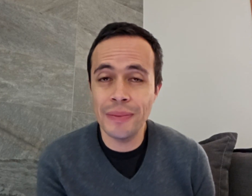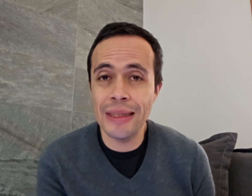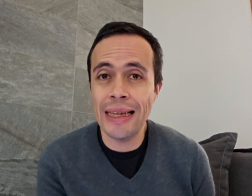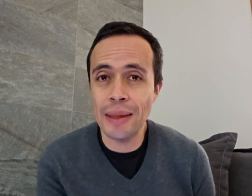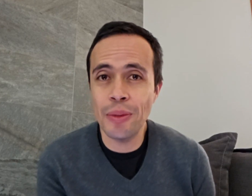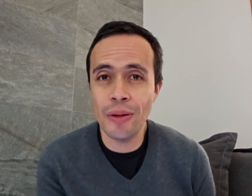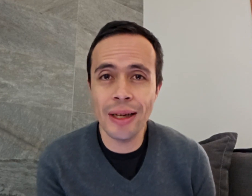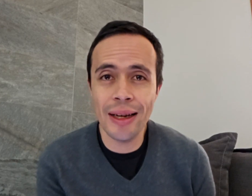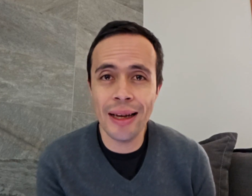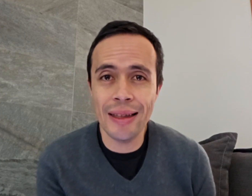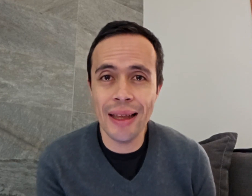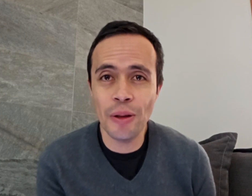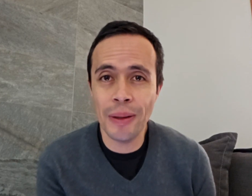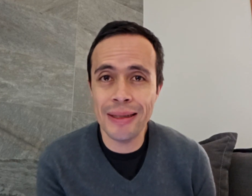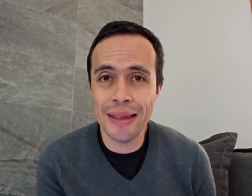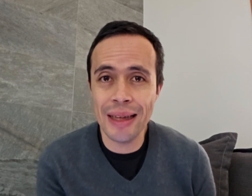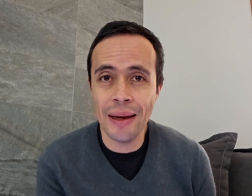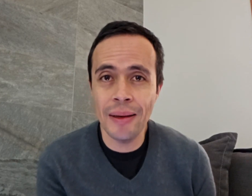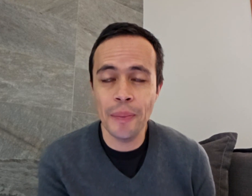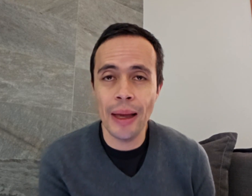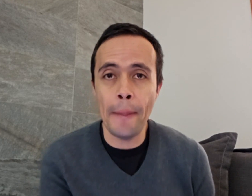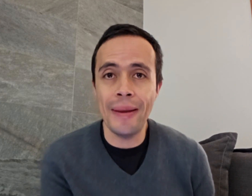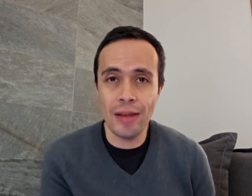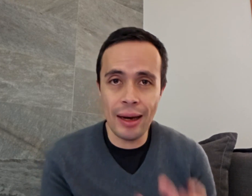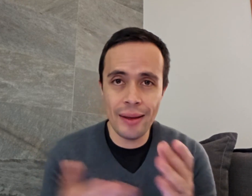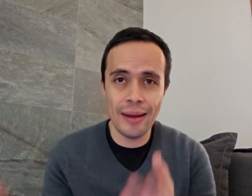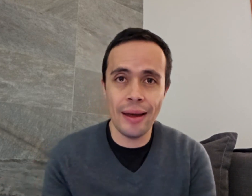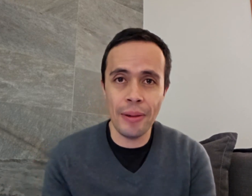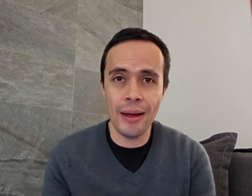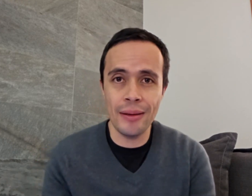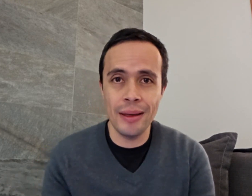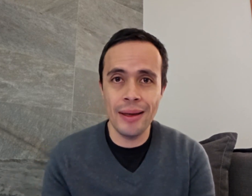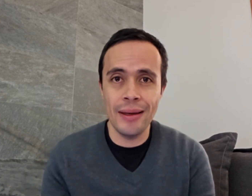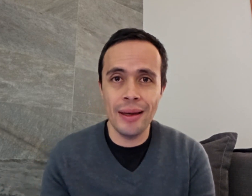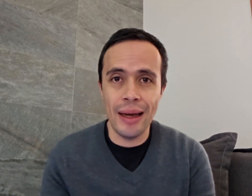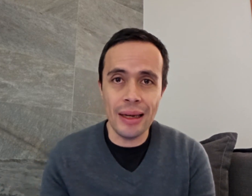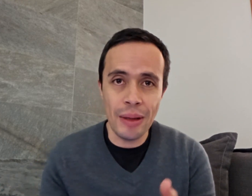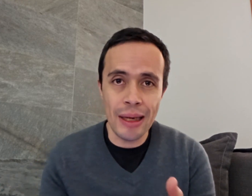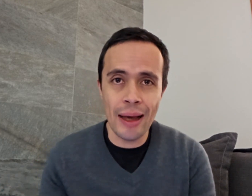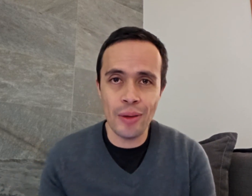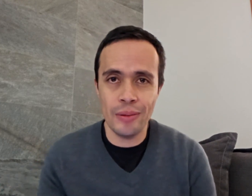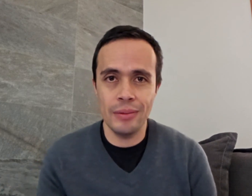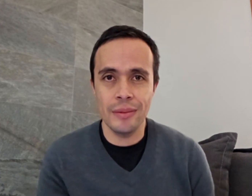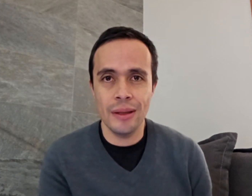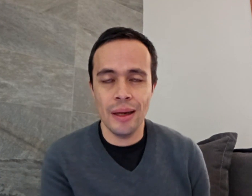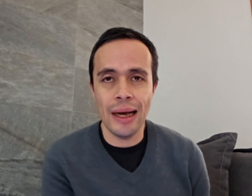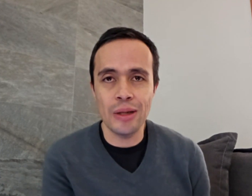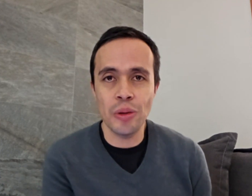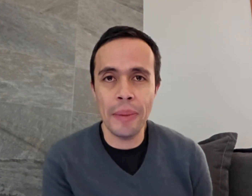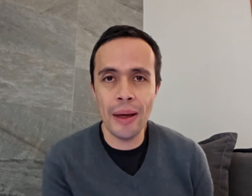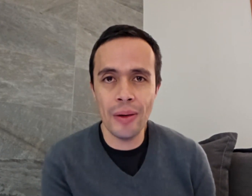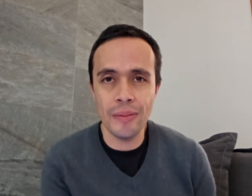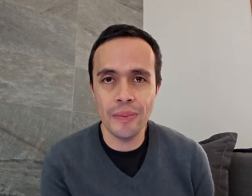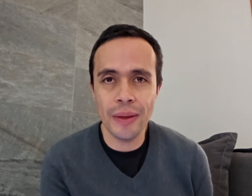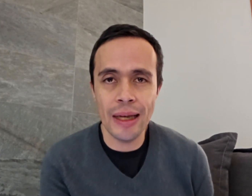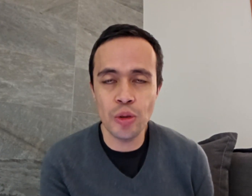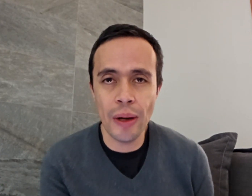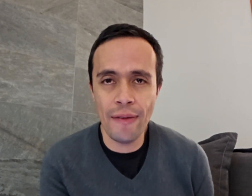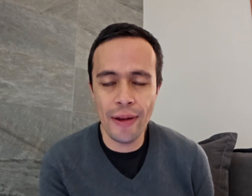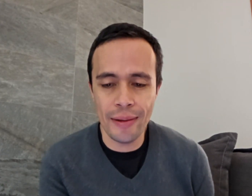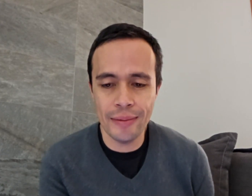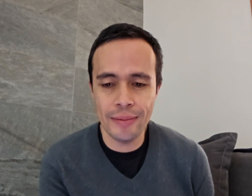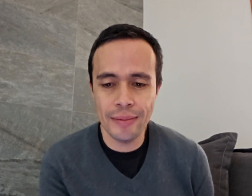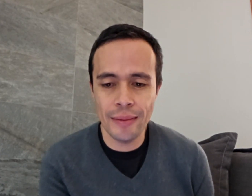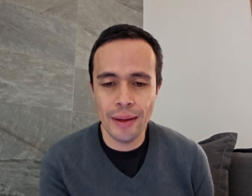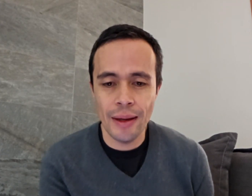Colosio y aceptó ser el candidato presidencial, a pesar de que habían eliminado a su amigo y a